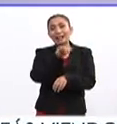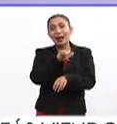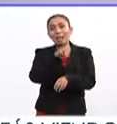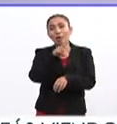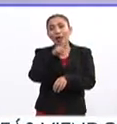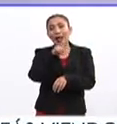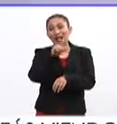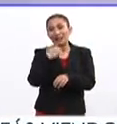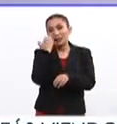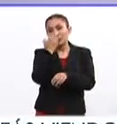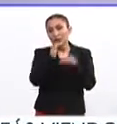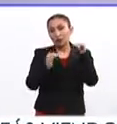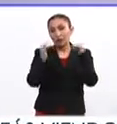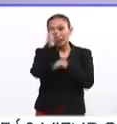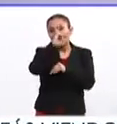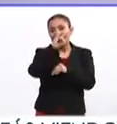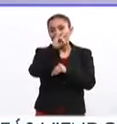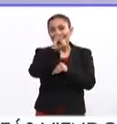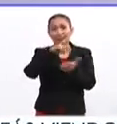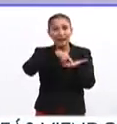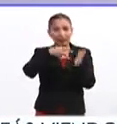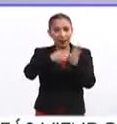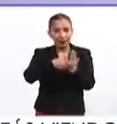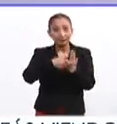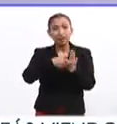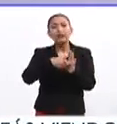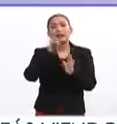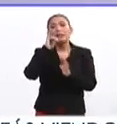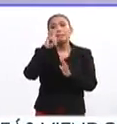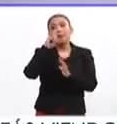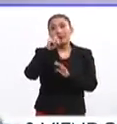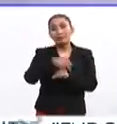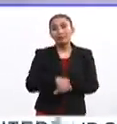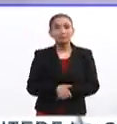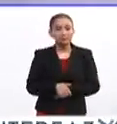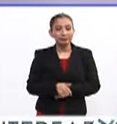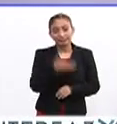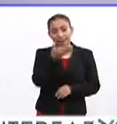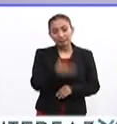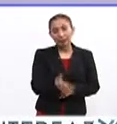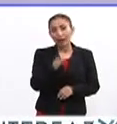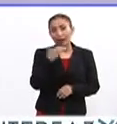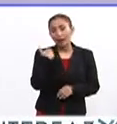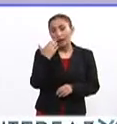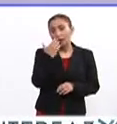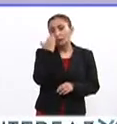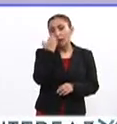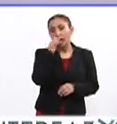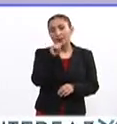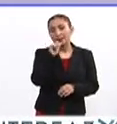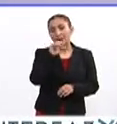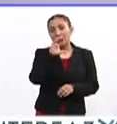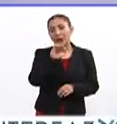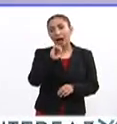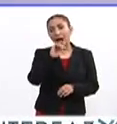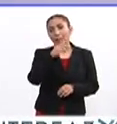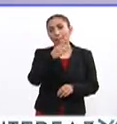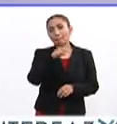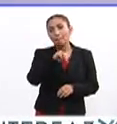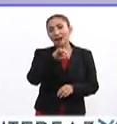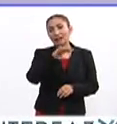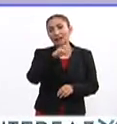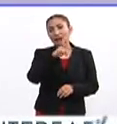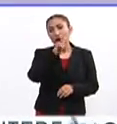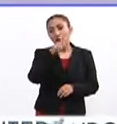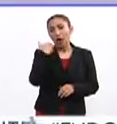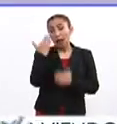Noguera, de la Escuela Superior de Ingeniería y Arquitectura del Instituto Politécnico Nacional, Campus Tecamachalco, quien gracias al programa de movilidad académica